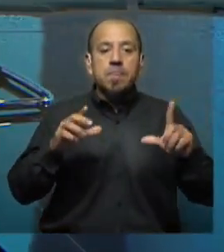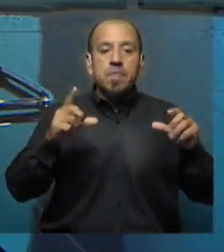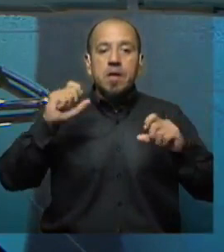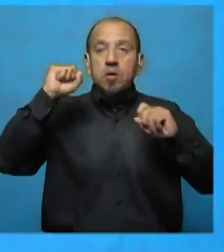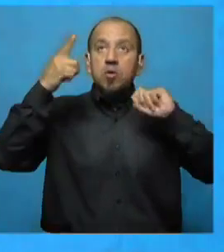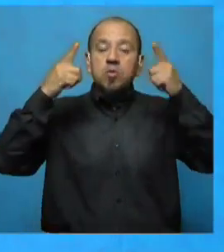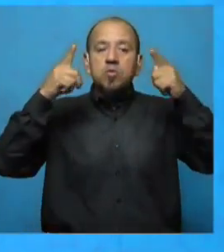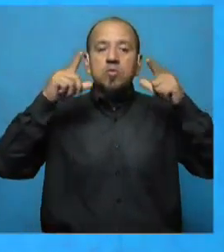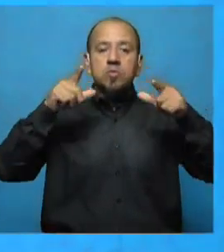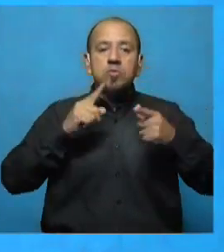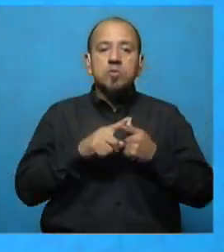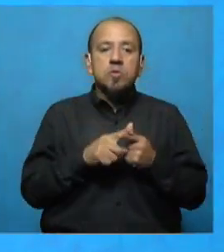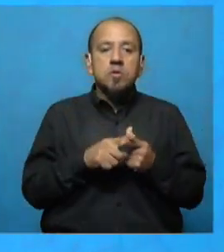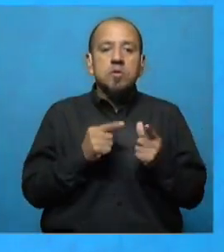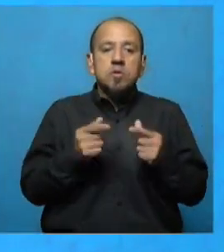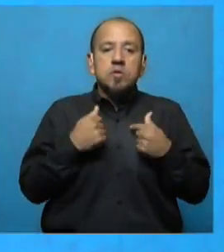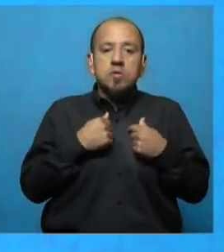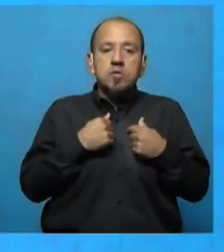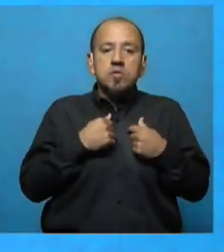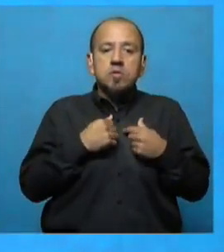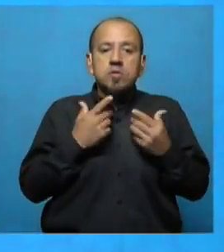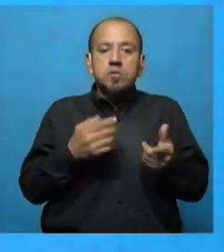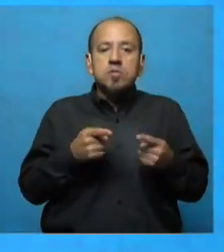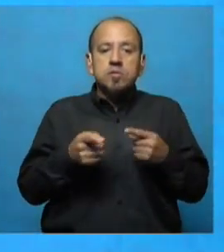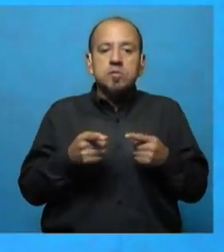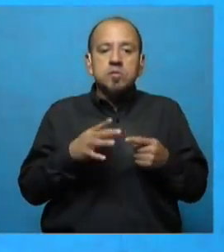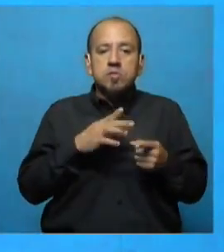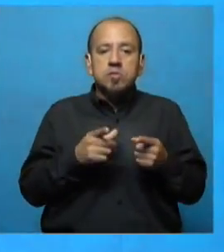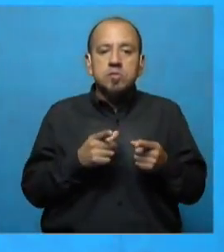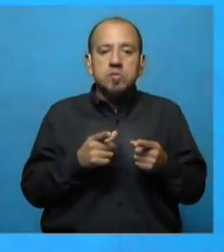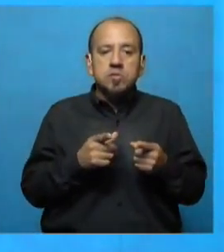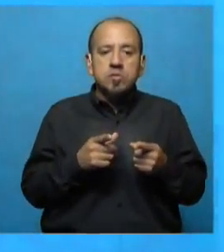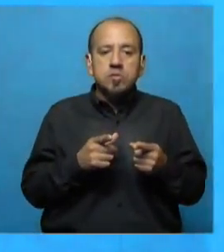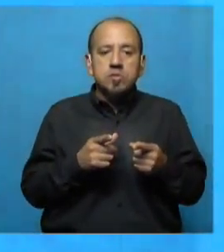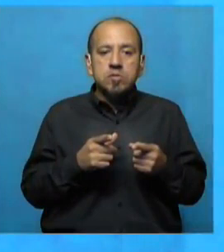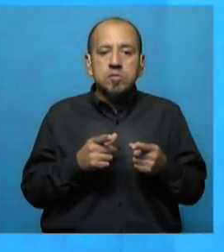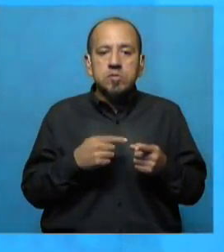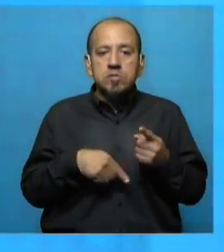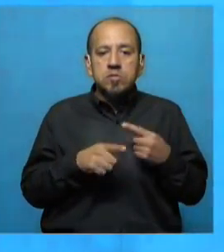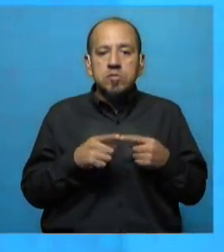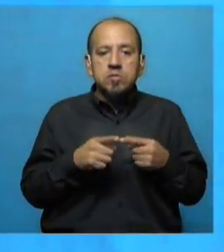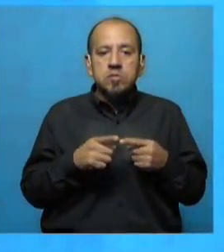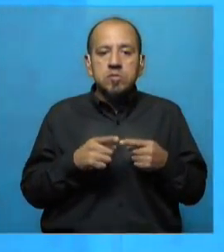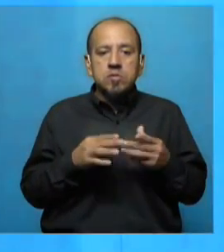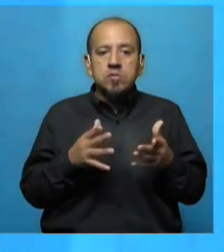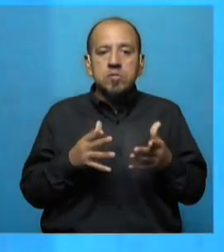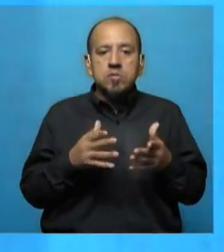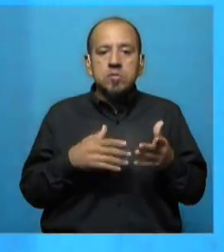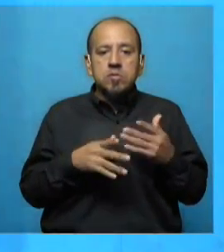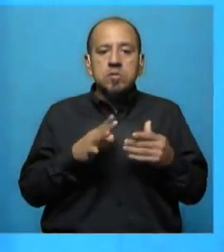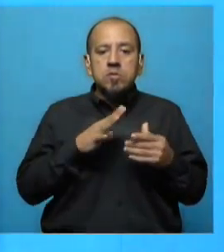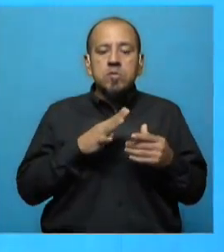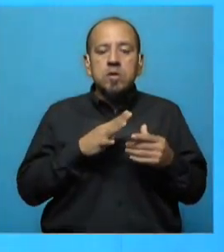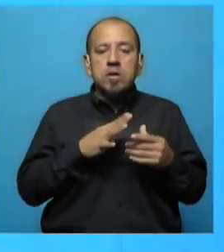y por cómo se veía nosotros quedamos fascinados con Cómo se veía el programa este y que fueran bastante teatral